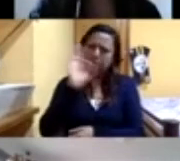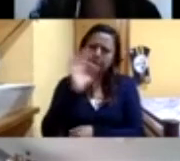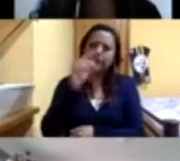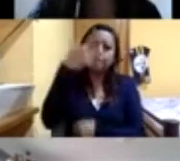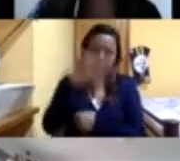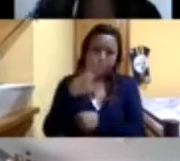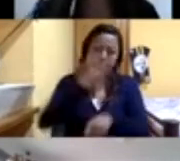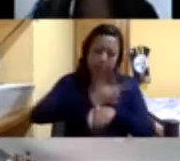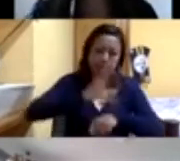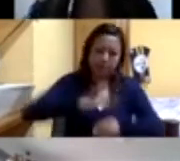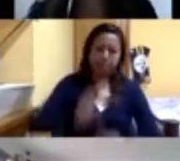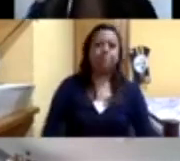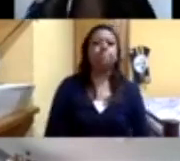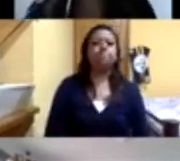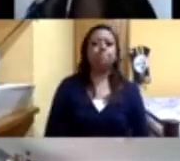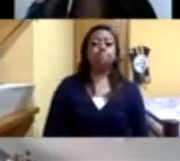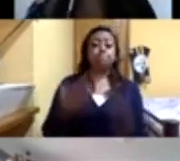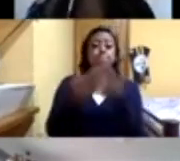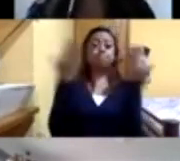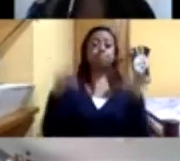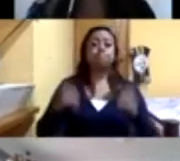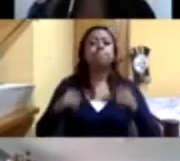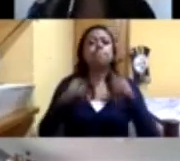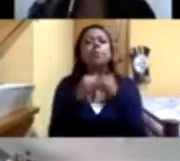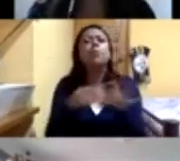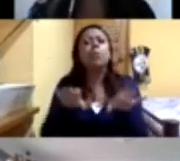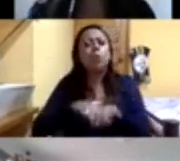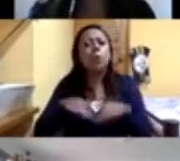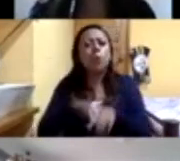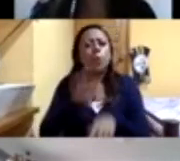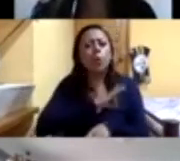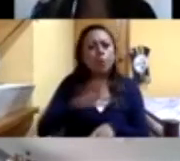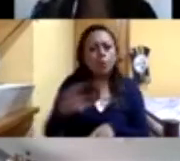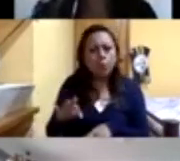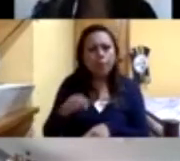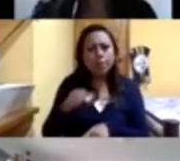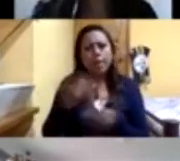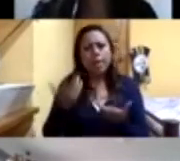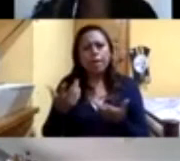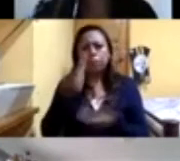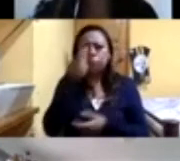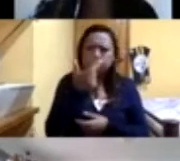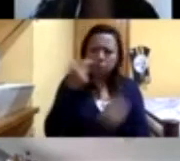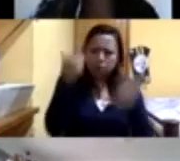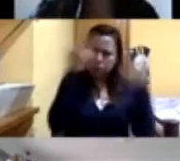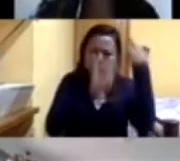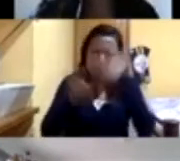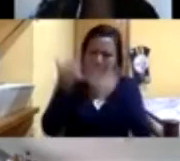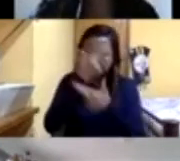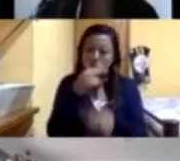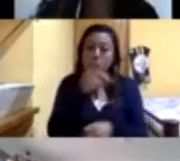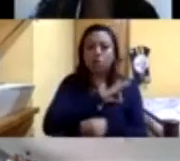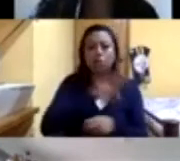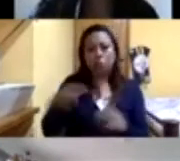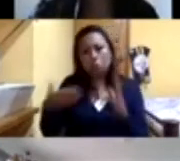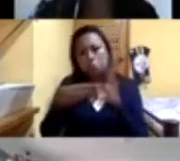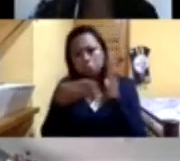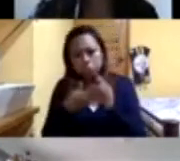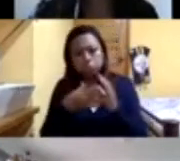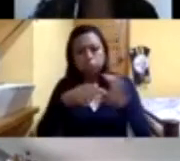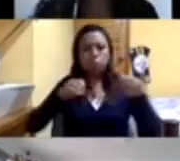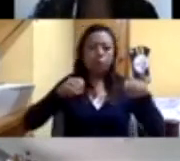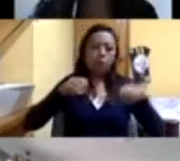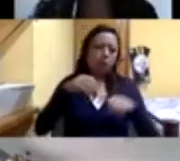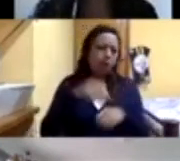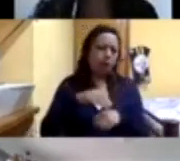Ok, ¿el instituto cómo puede resolver un recurso de revisión? Puede sobreseerlo, confirmarlo, modificarlo, revocar la